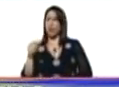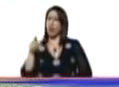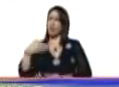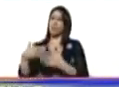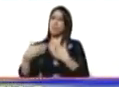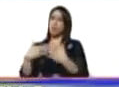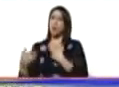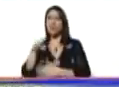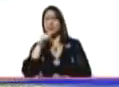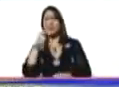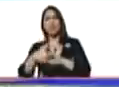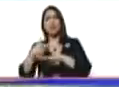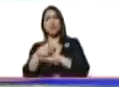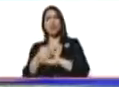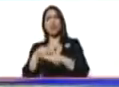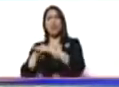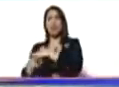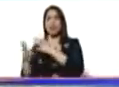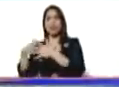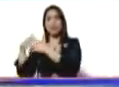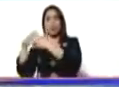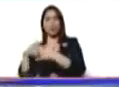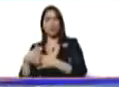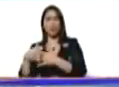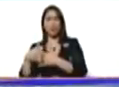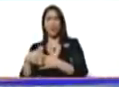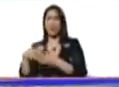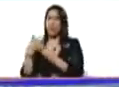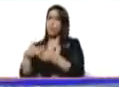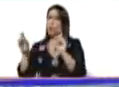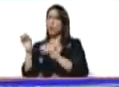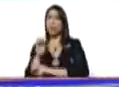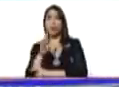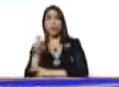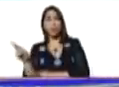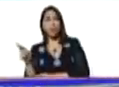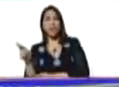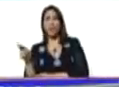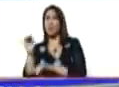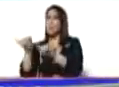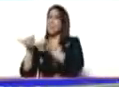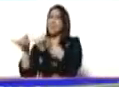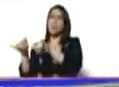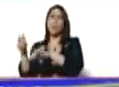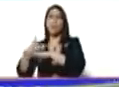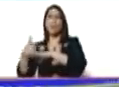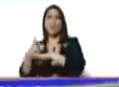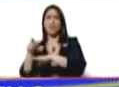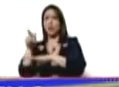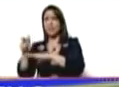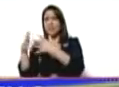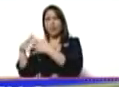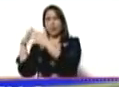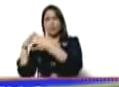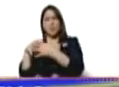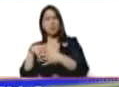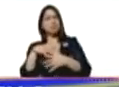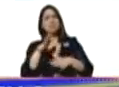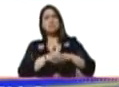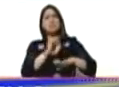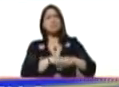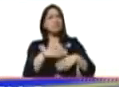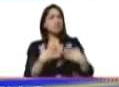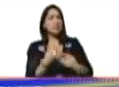demócratas o los republicanos, al final es lo mismo. ¿Para qué hacer en Venezuela para enfrentar esa amenaza,